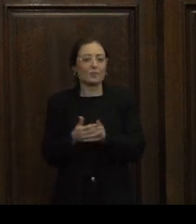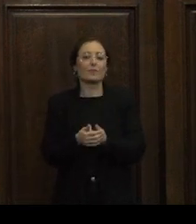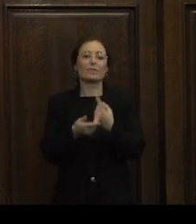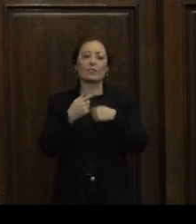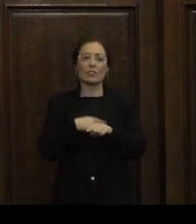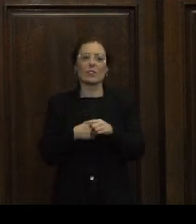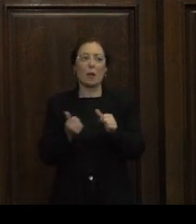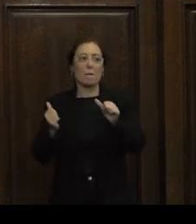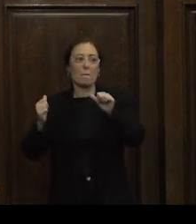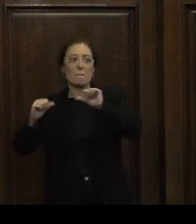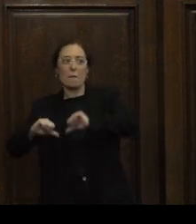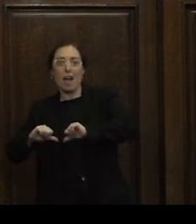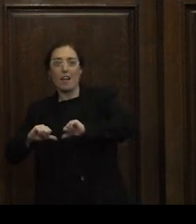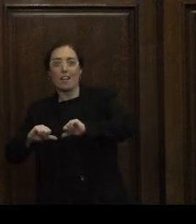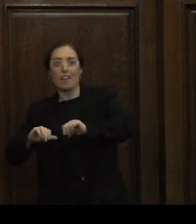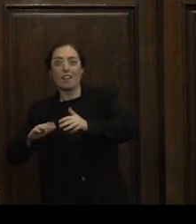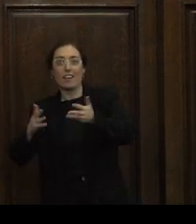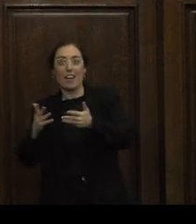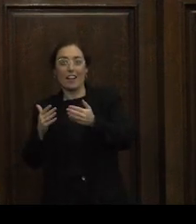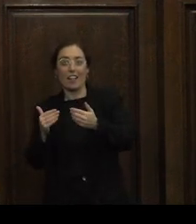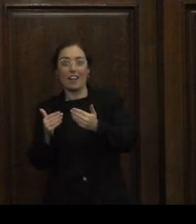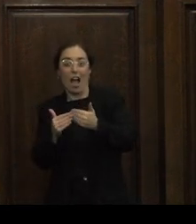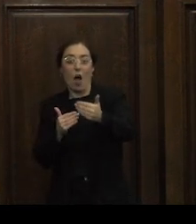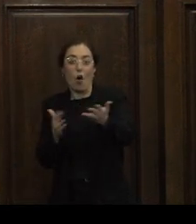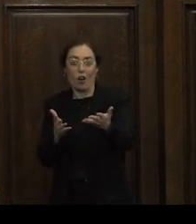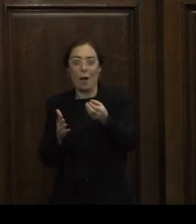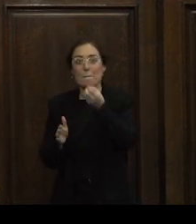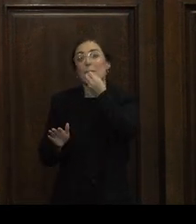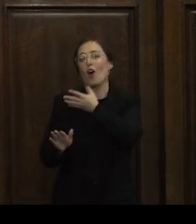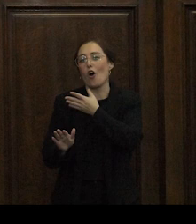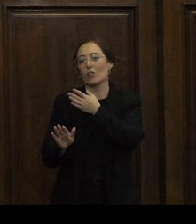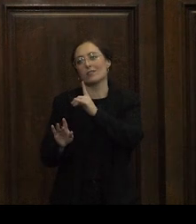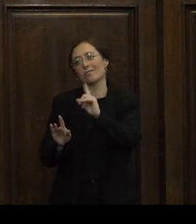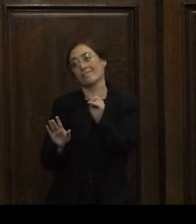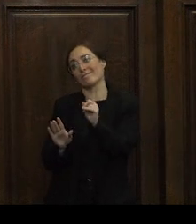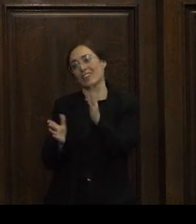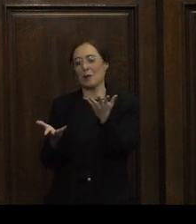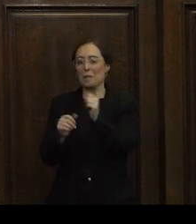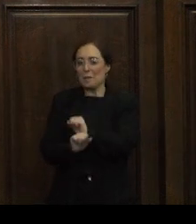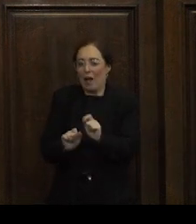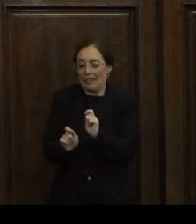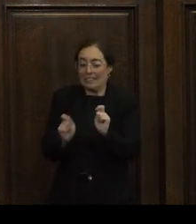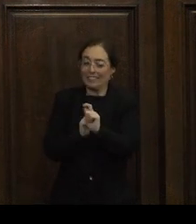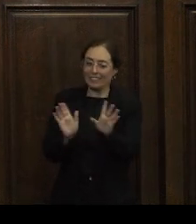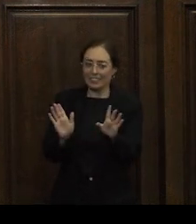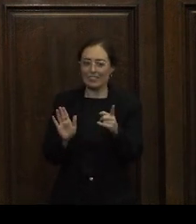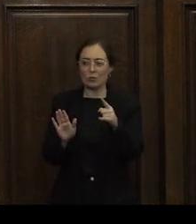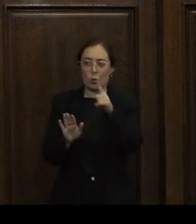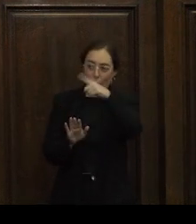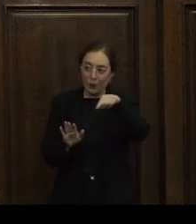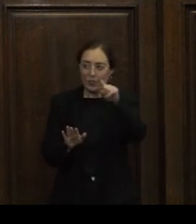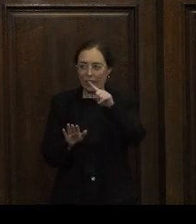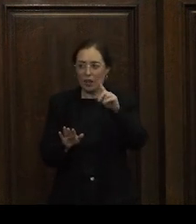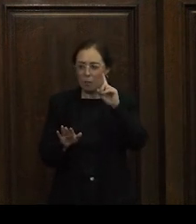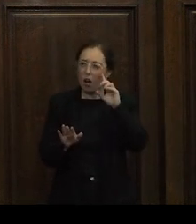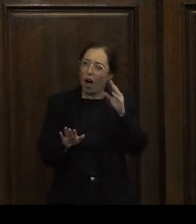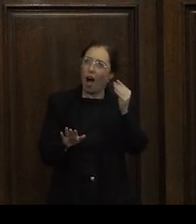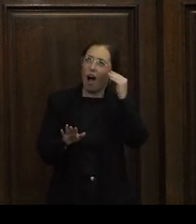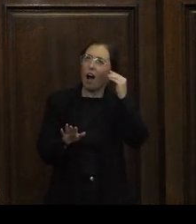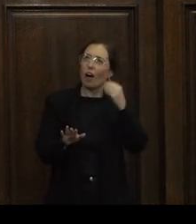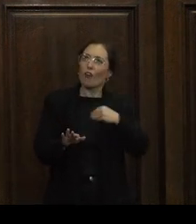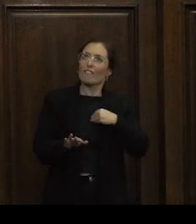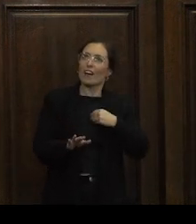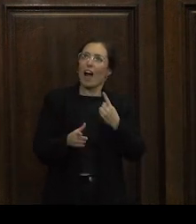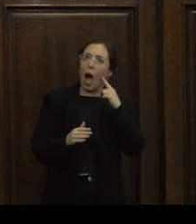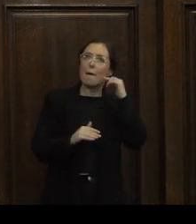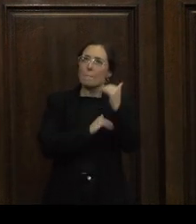sea que si estábamos mal, no necesariamente vamos a estar mejor, ¿no? O sea, no siempre, no crean en la evolución y el